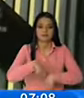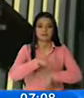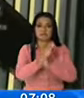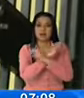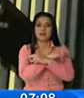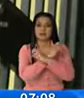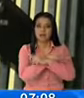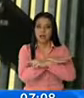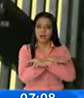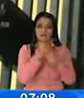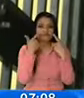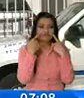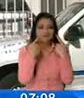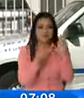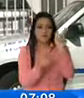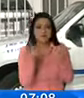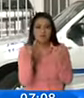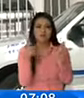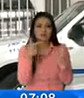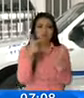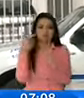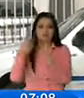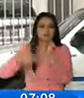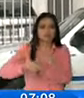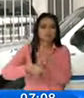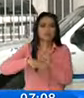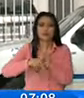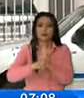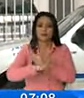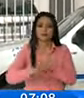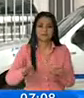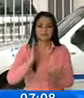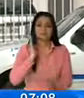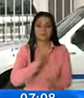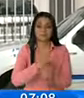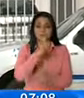que pretende reducir el índice de violencia en el sector. Con la